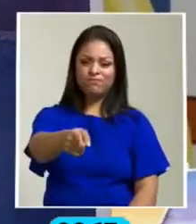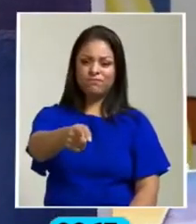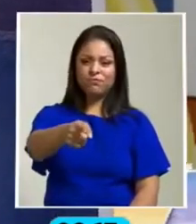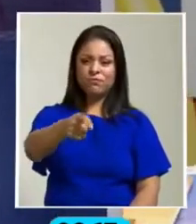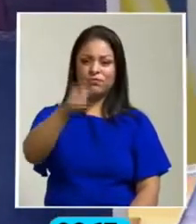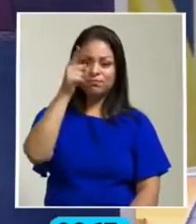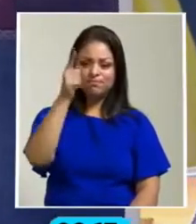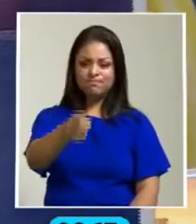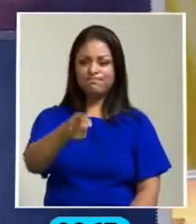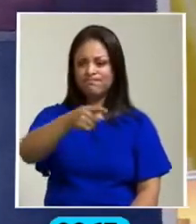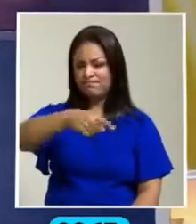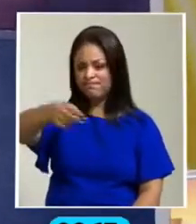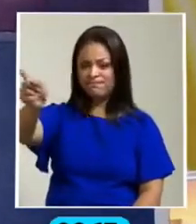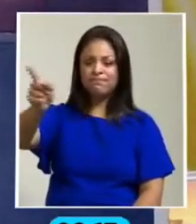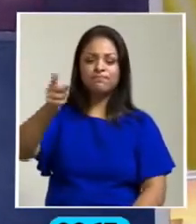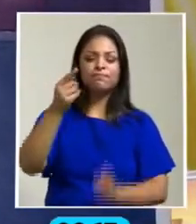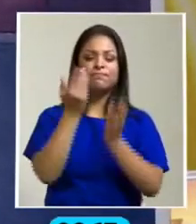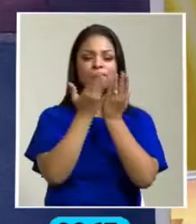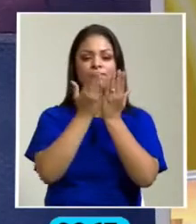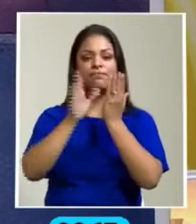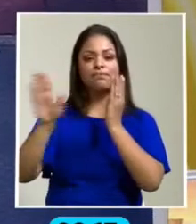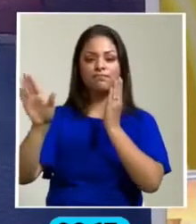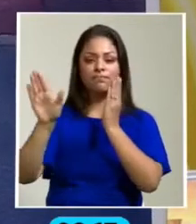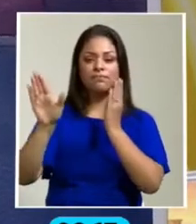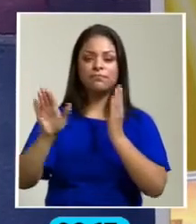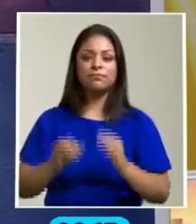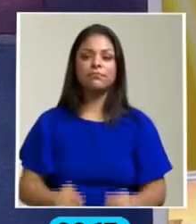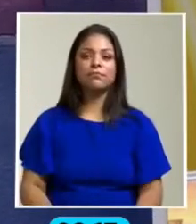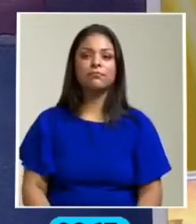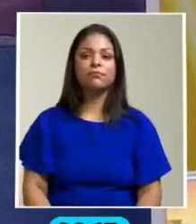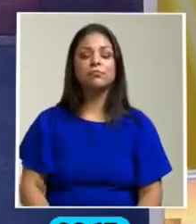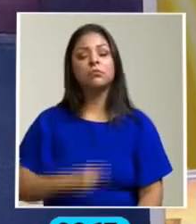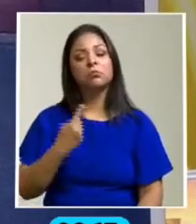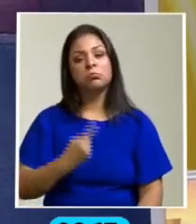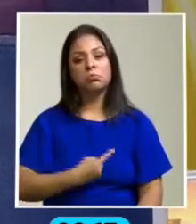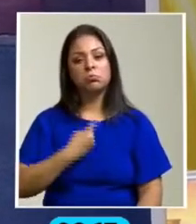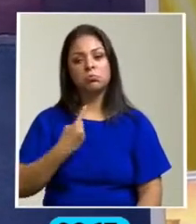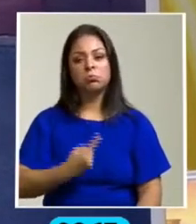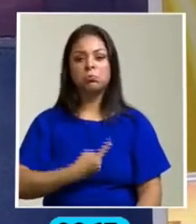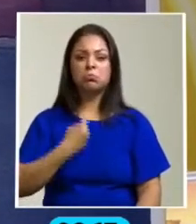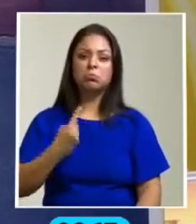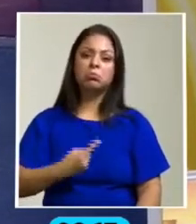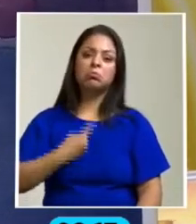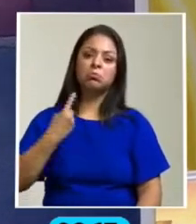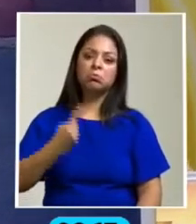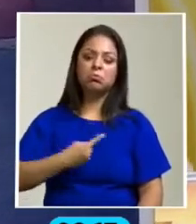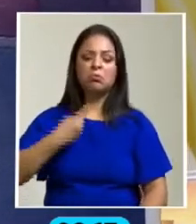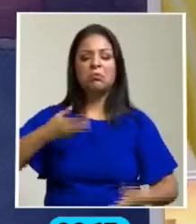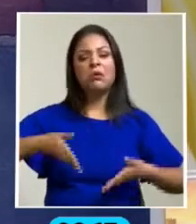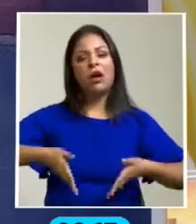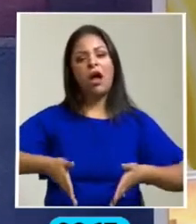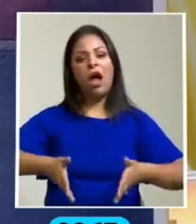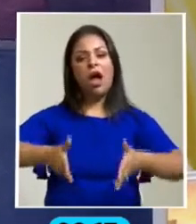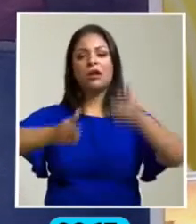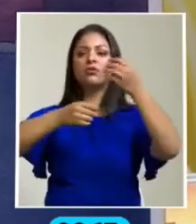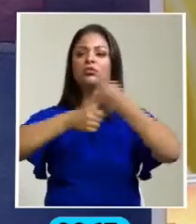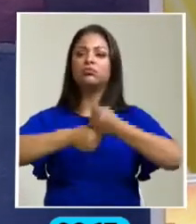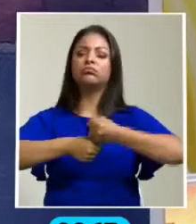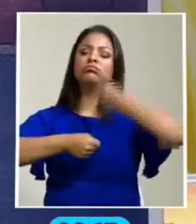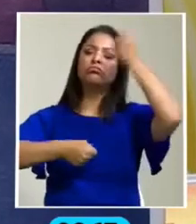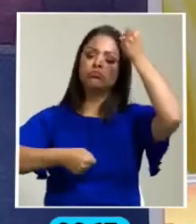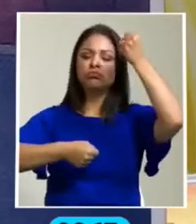la puerta de salida. Sola y en medio de la calle con la sombrilla